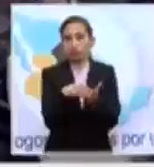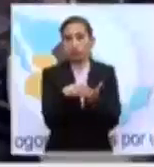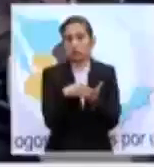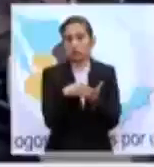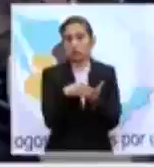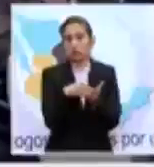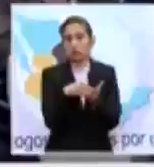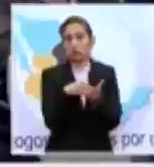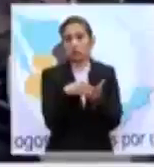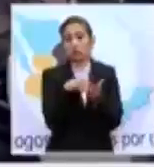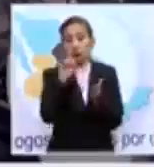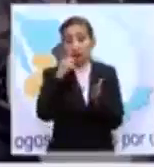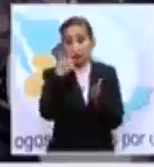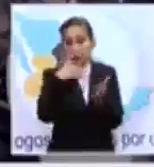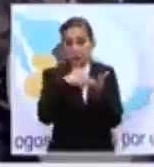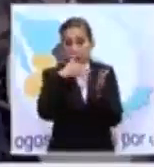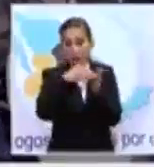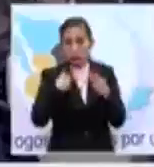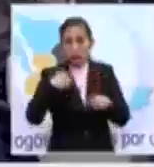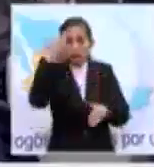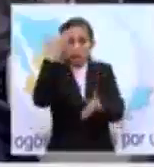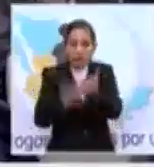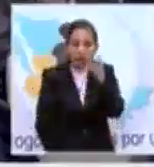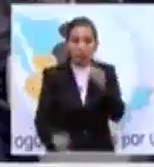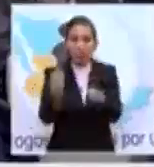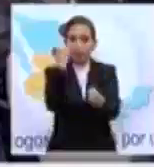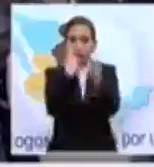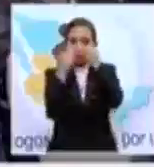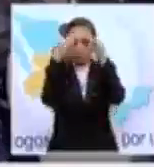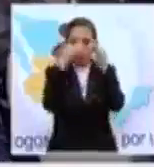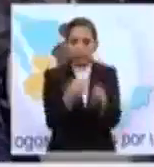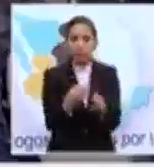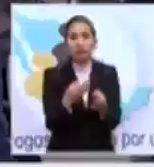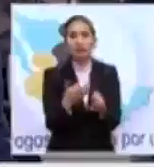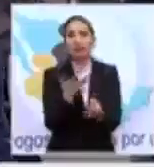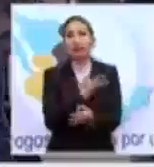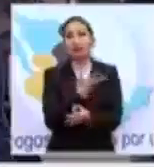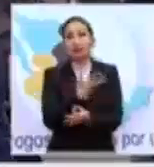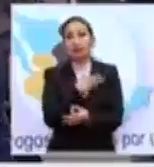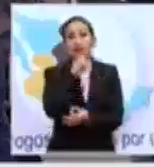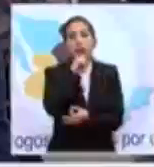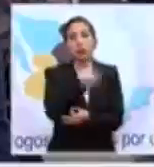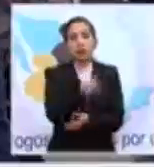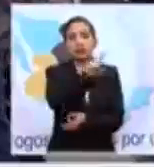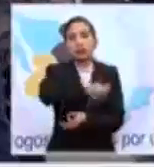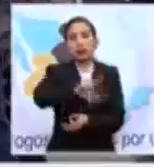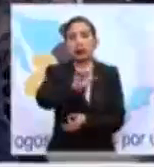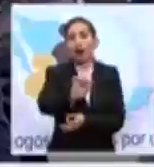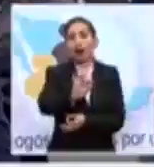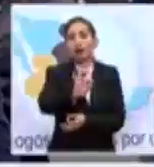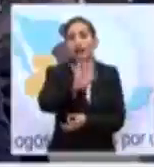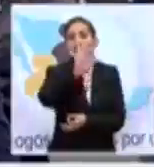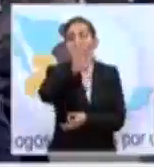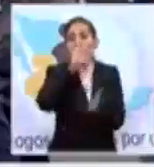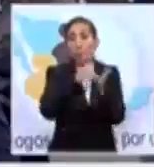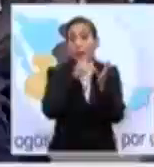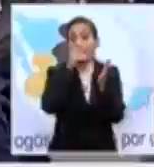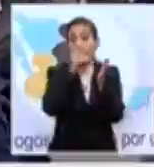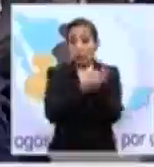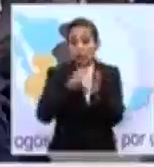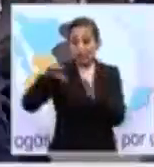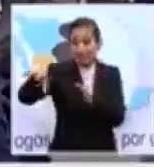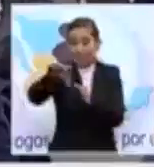prácticamente de personas con carencia alimentaria, y tenemos también 145 millones